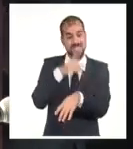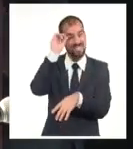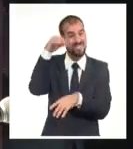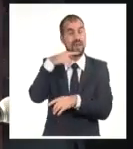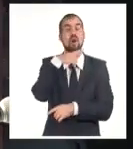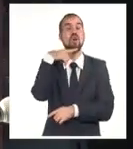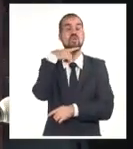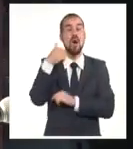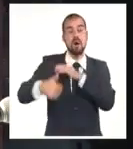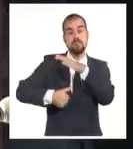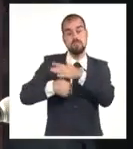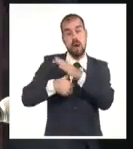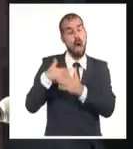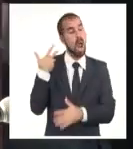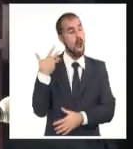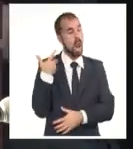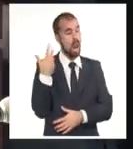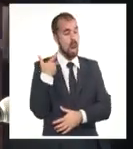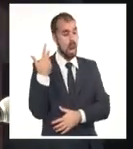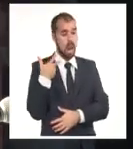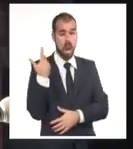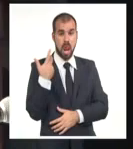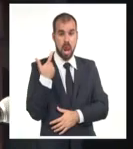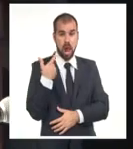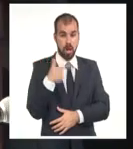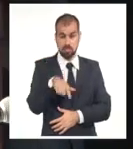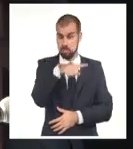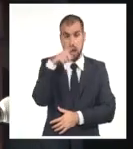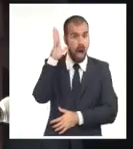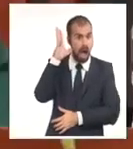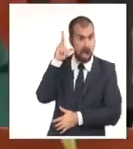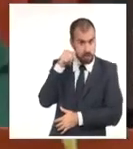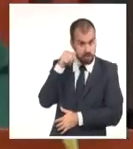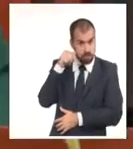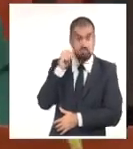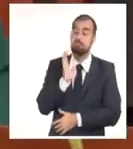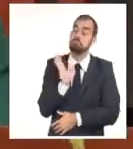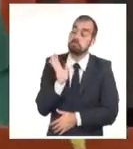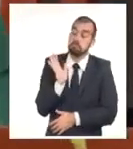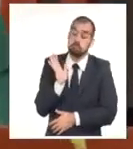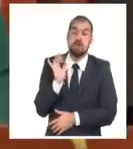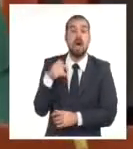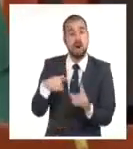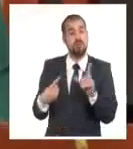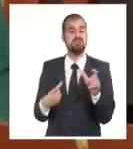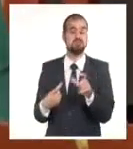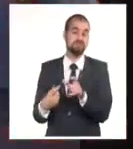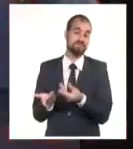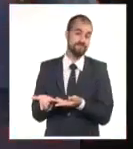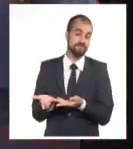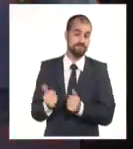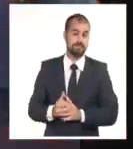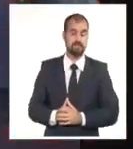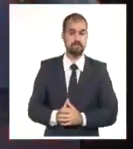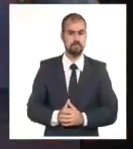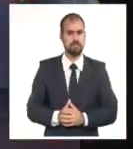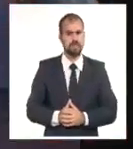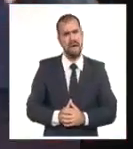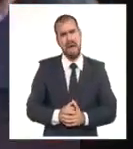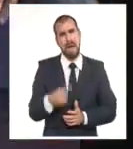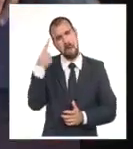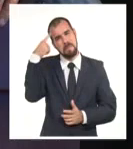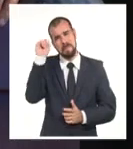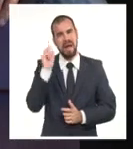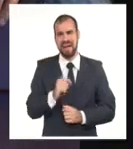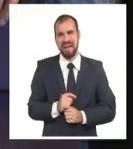los fundados reclamos de las garantías de seguridad de la Federación de Rusia. Pensar que Rusia permanecería